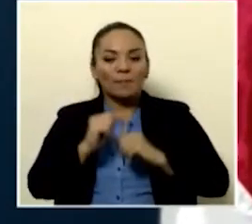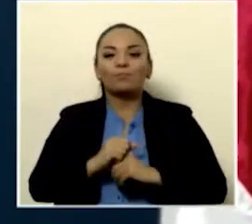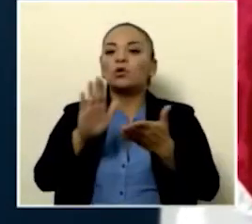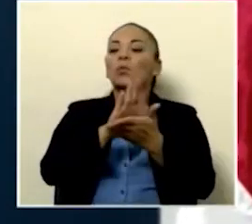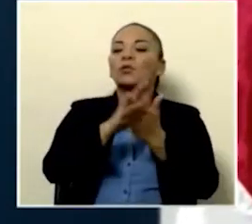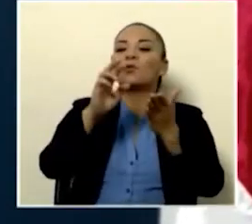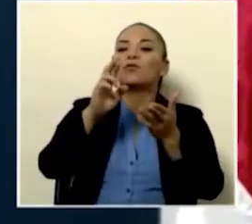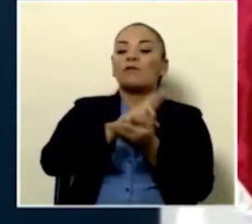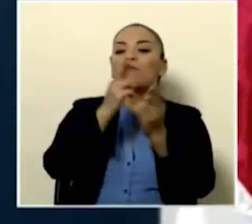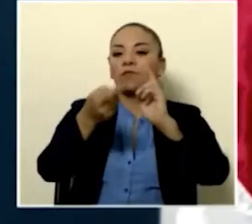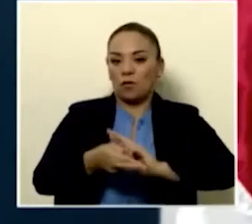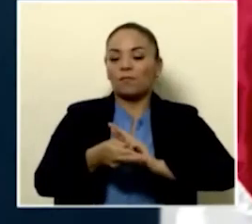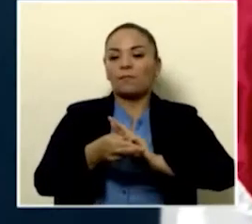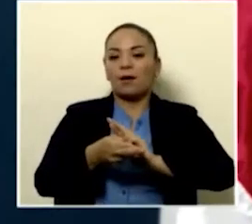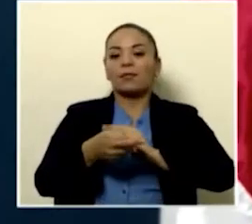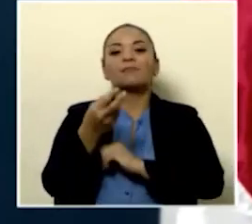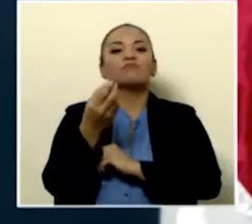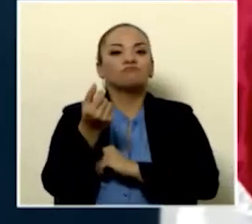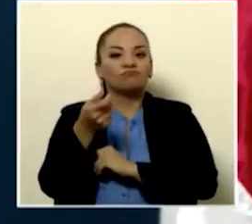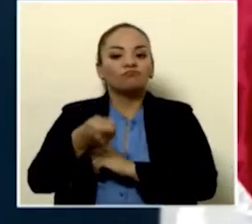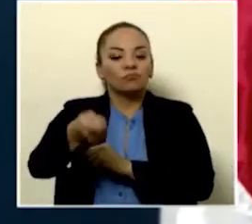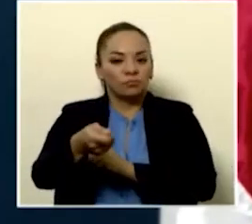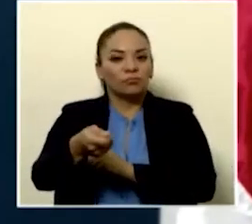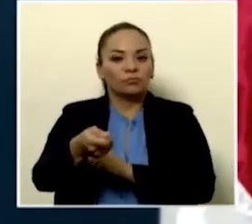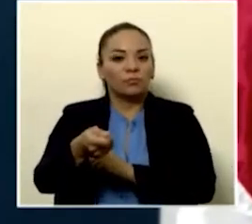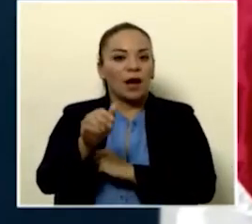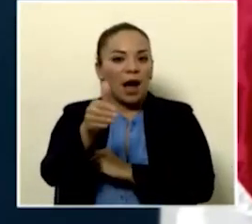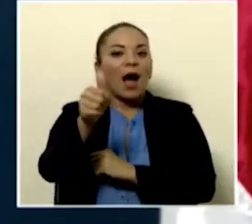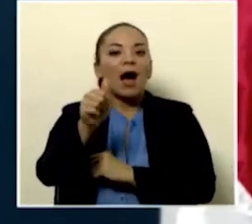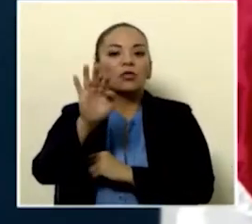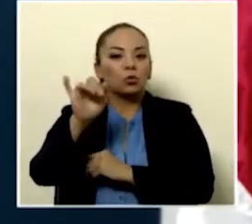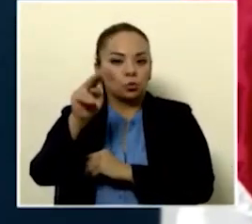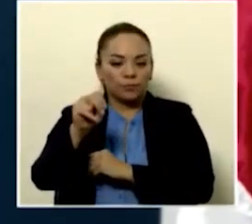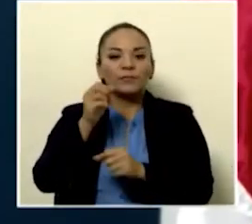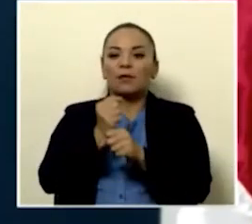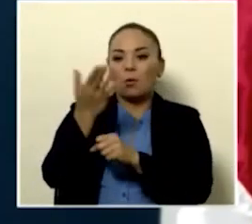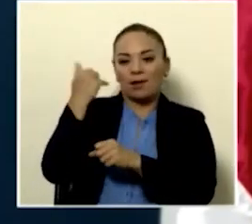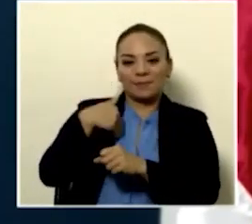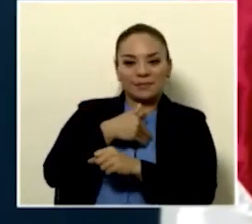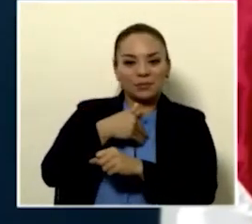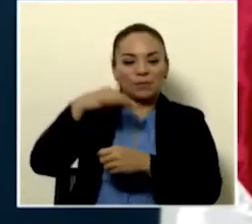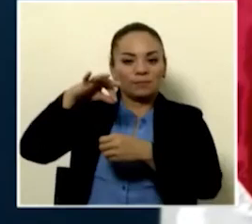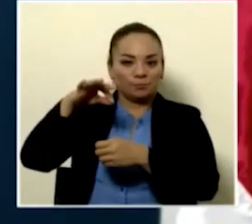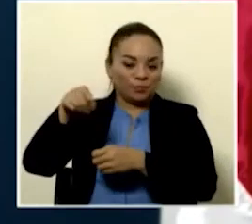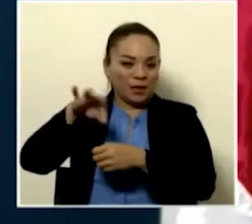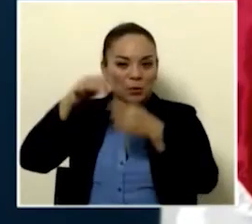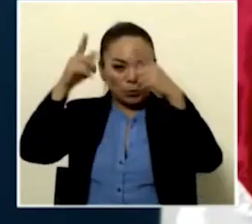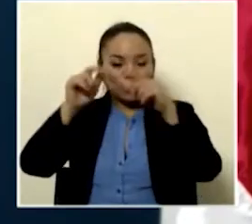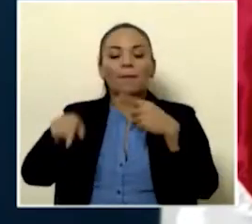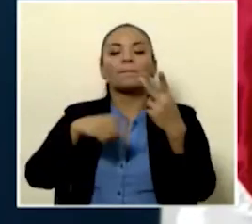al reglamento de la asignación de cuota del atún, en donde trabajó el ministro de Agricultura y el